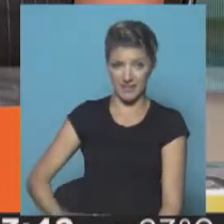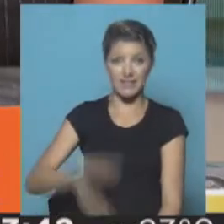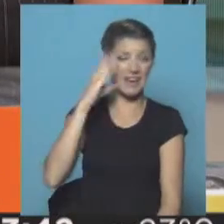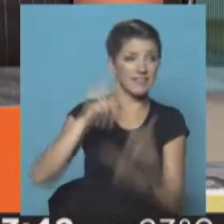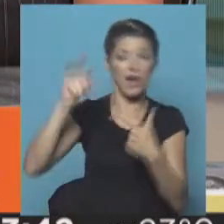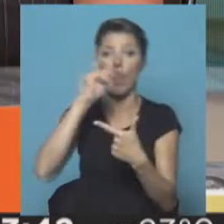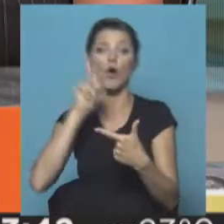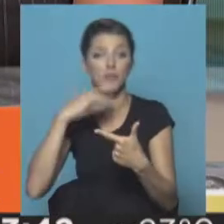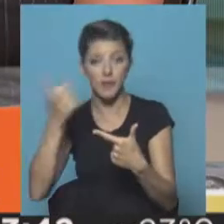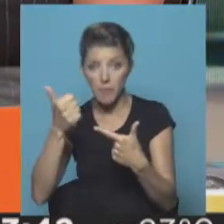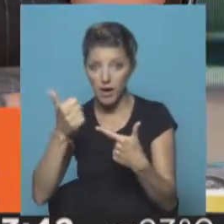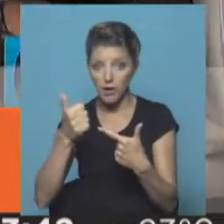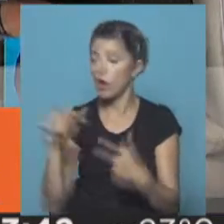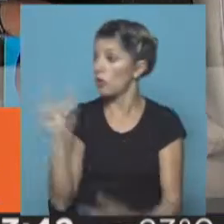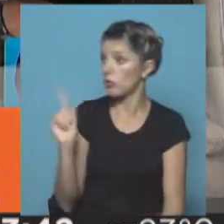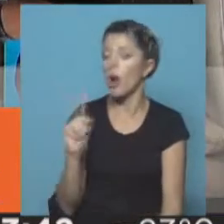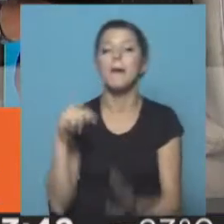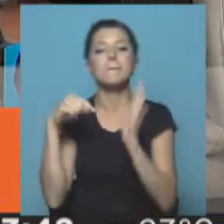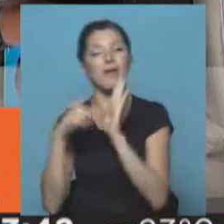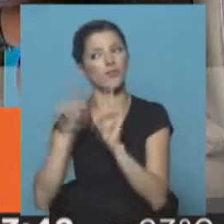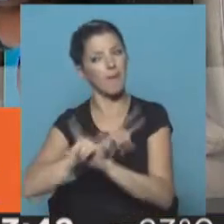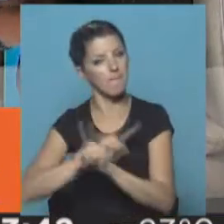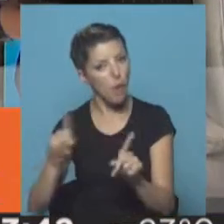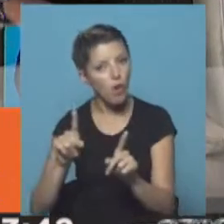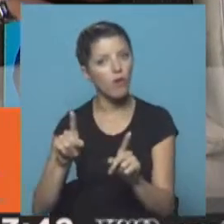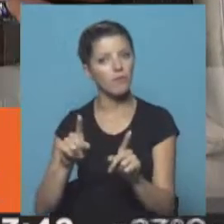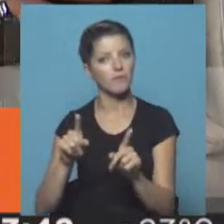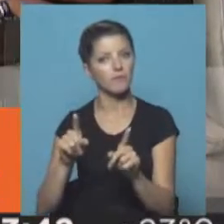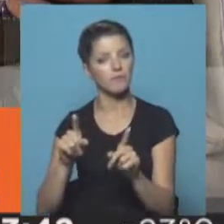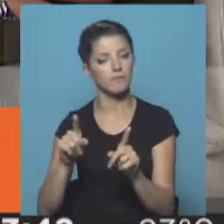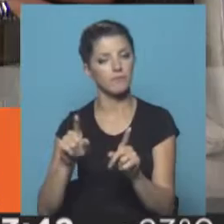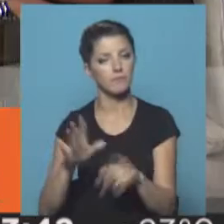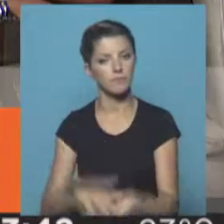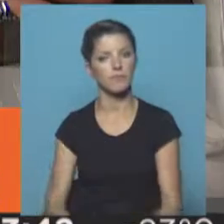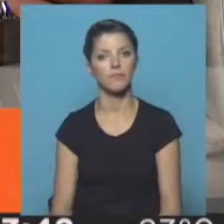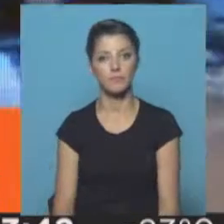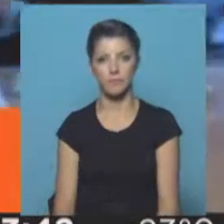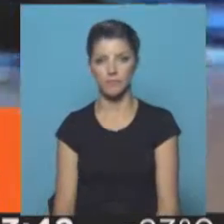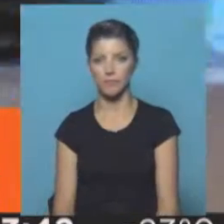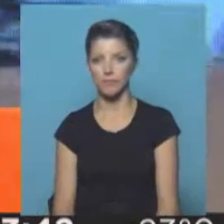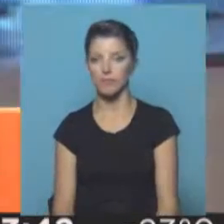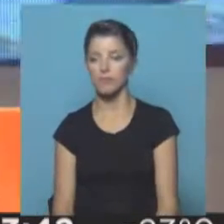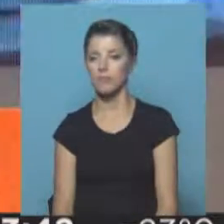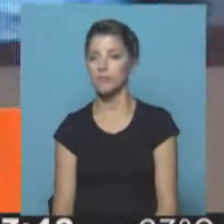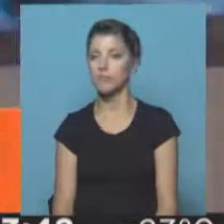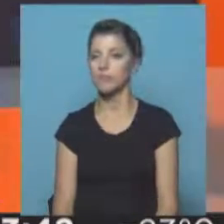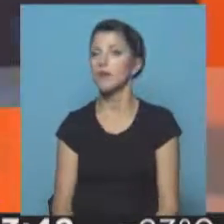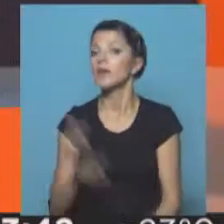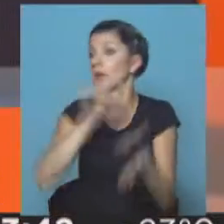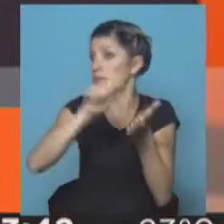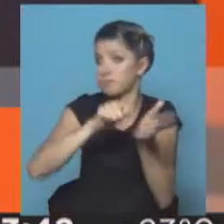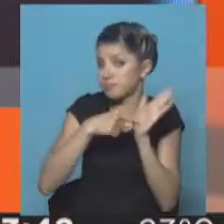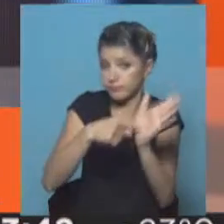discusión ese tema. No, pero tampoco estaba tan avanzado. Lo que ocurrió es que con el nuevo gobierno en Argentina y el nuevo gobierno en Brasil... Y que pusieran por escrito que